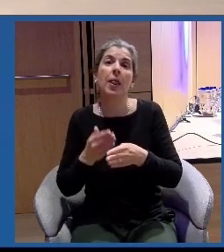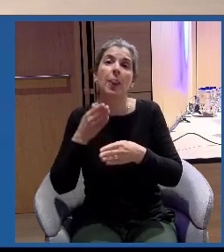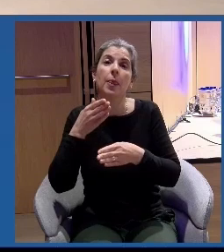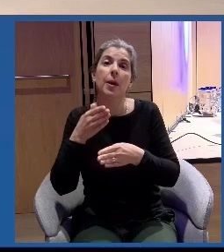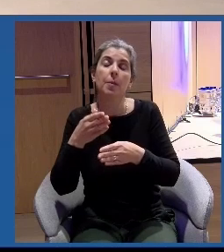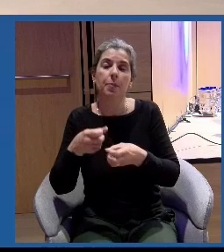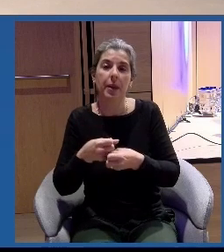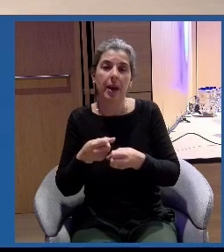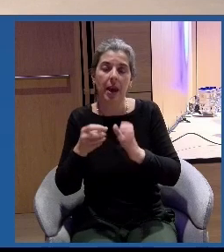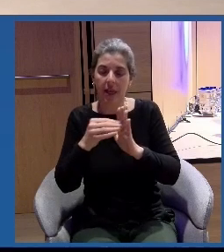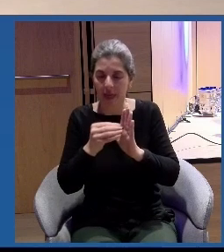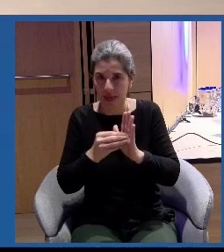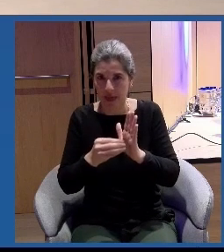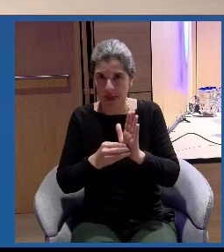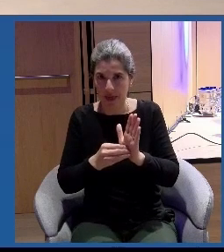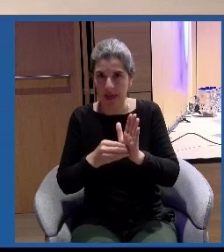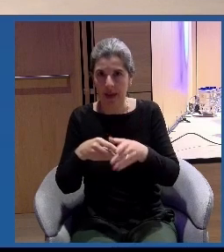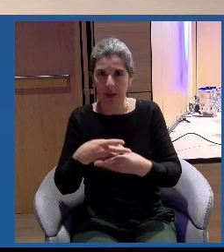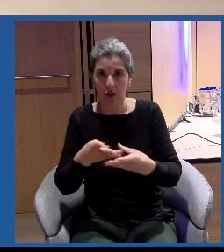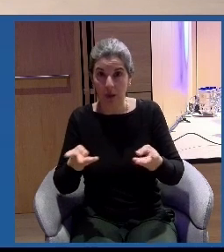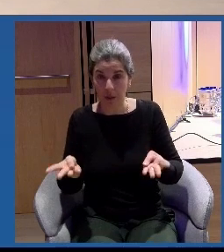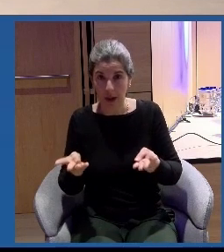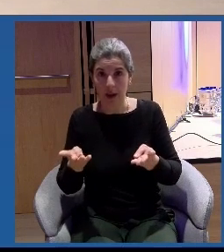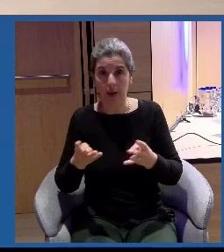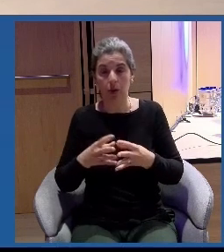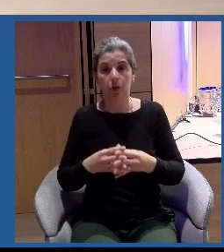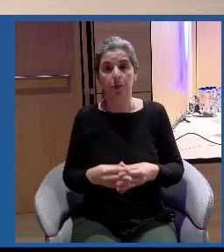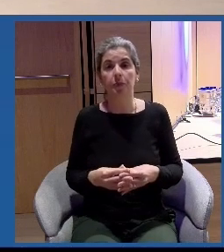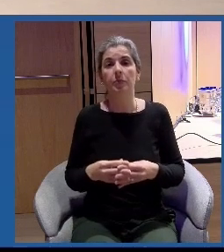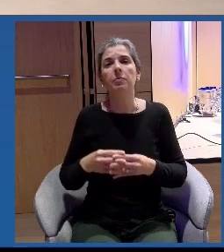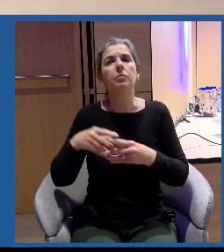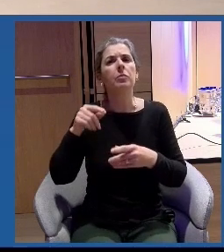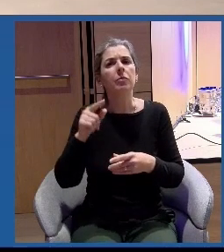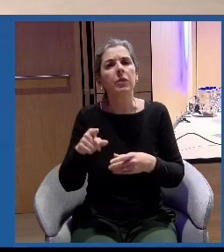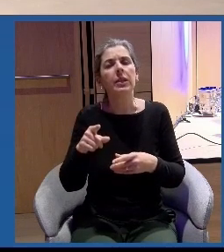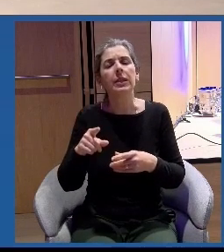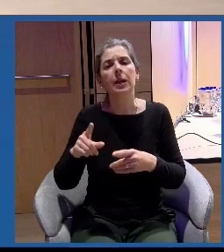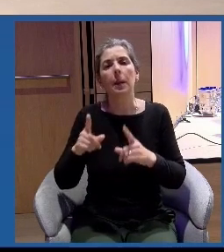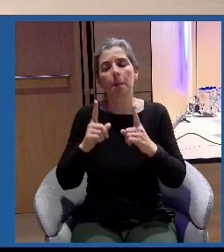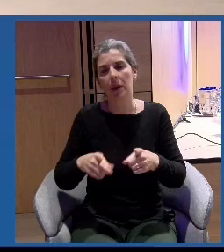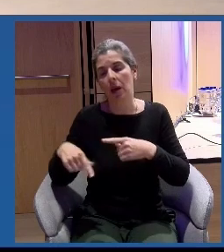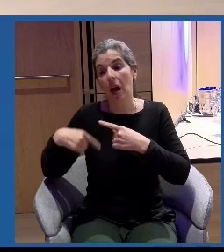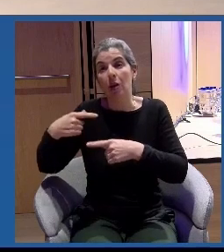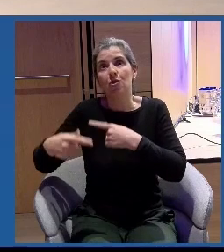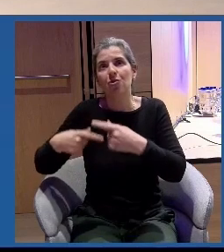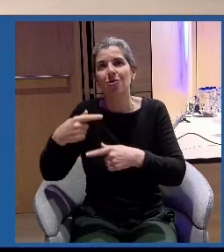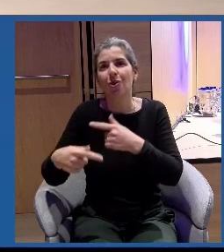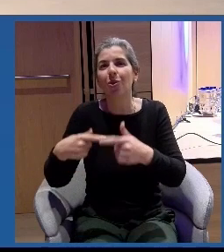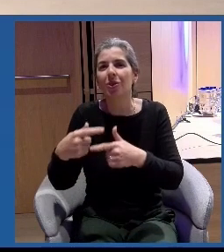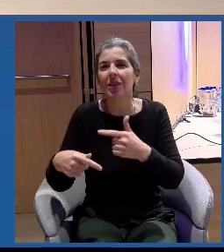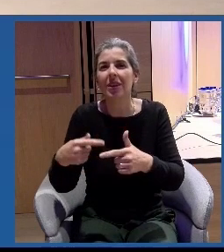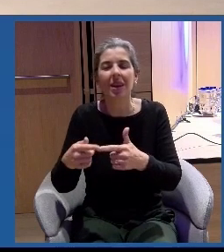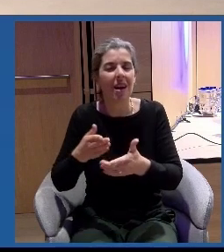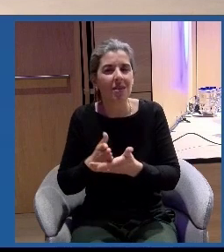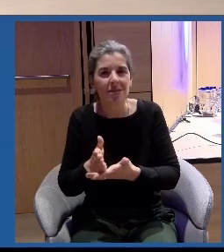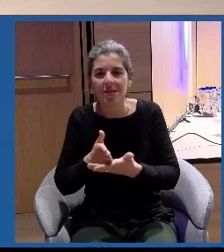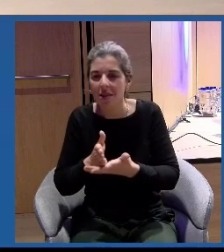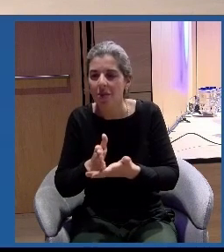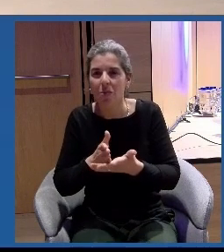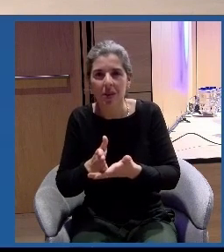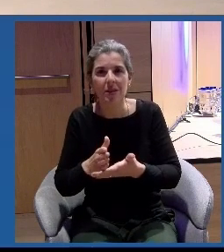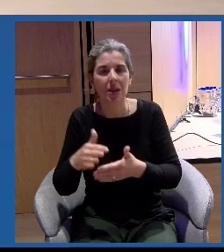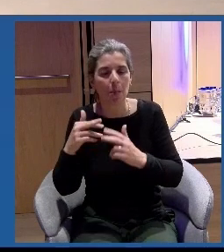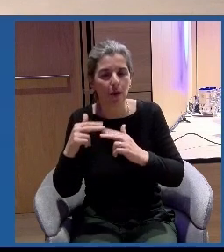a darle sostenibilidad, digamos, ¿no? No solo si el organismo publica información en datos abiertos, sino si existen procedimientos y está pautado el